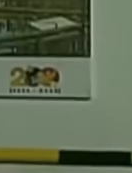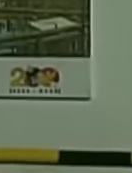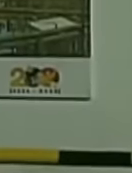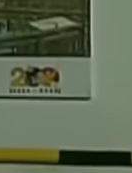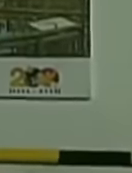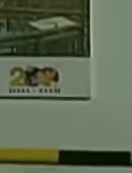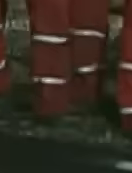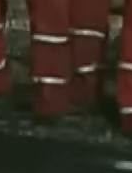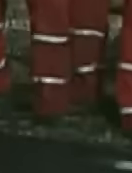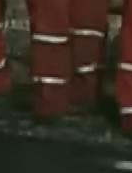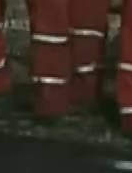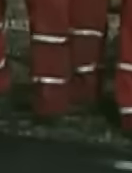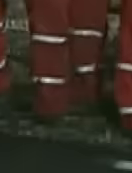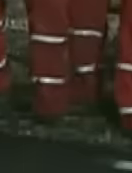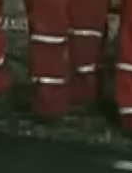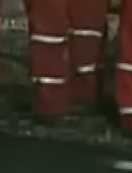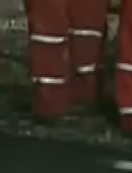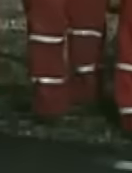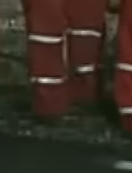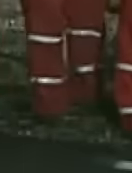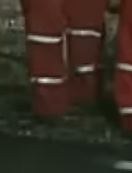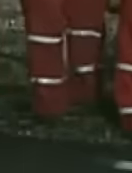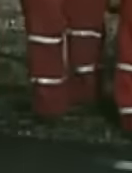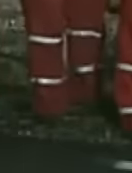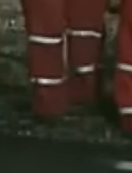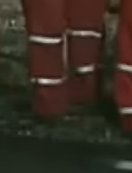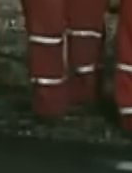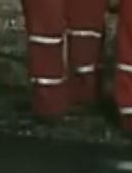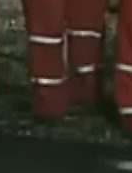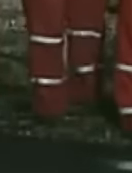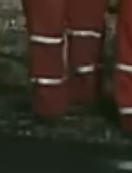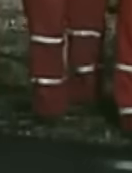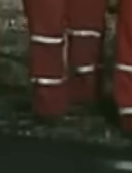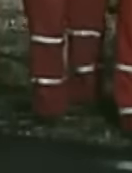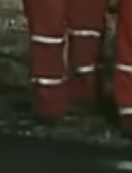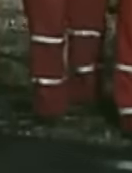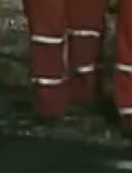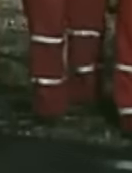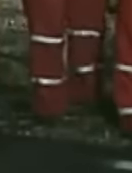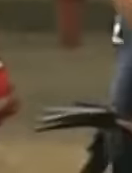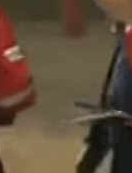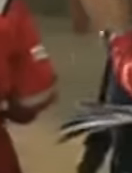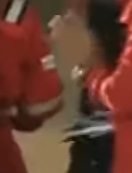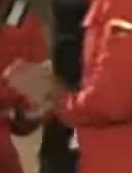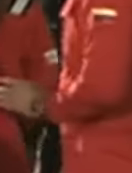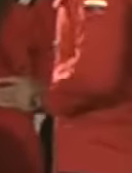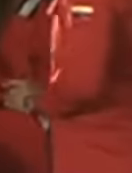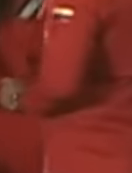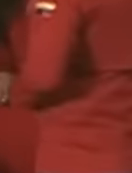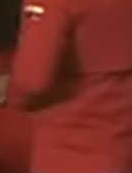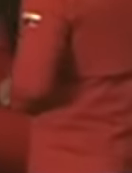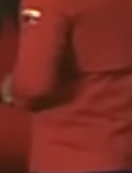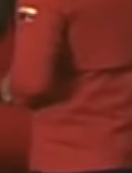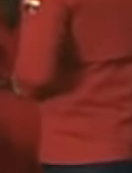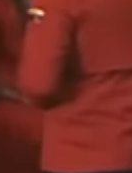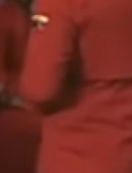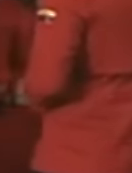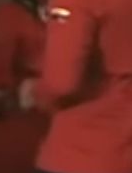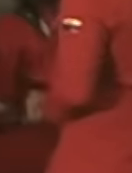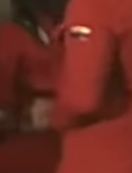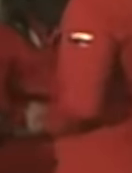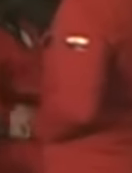que el presidente Nicolás Maduro está en el estado Zulia, mi estimada María Gabriela. Más temprano estuvo en cabinas, veíamos